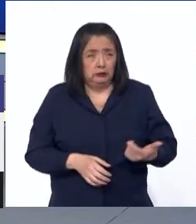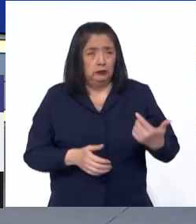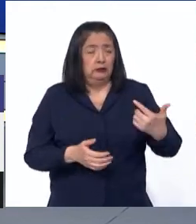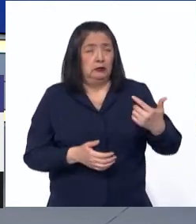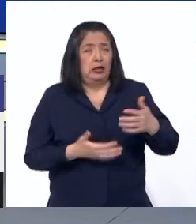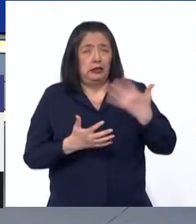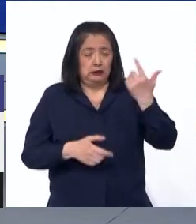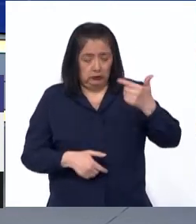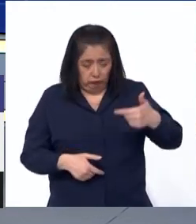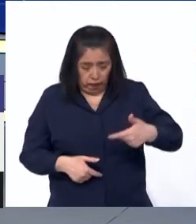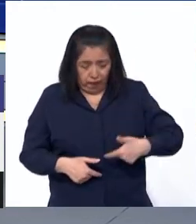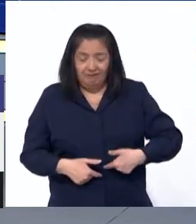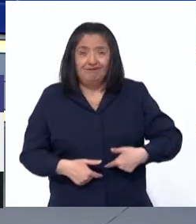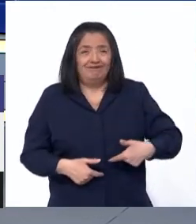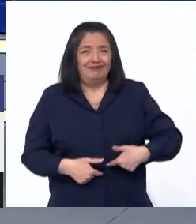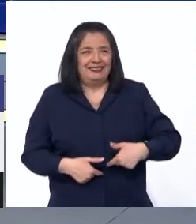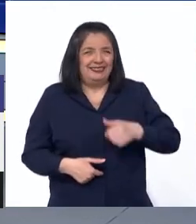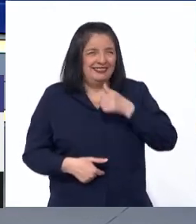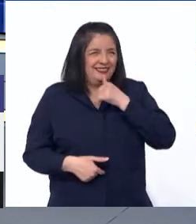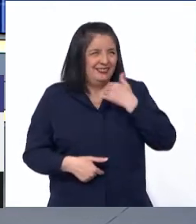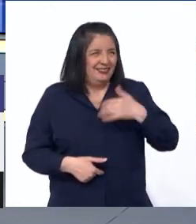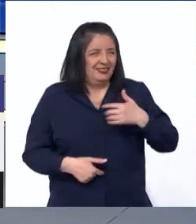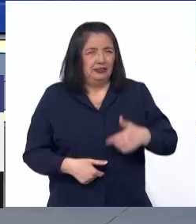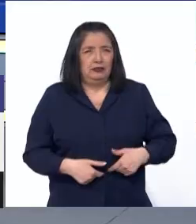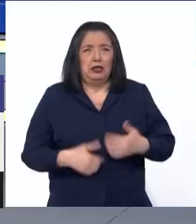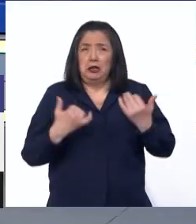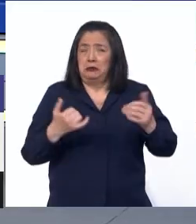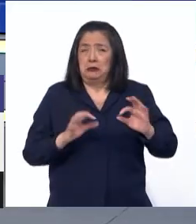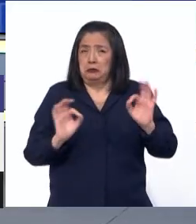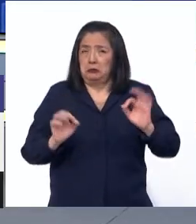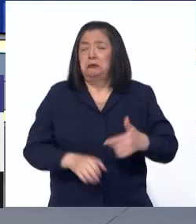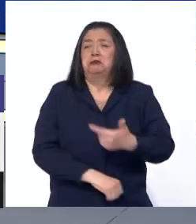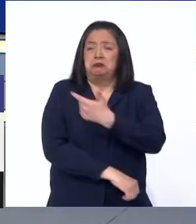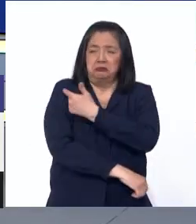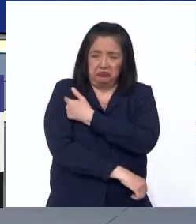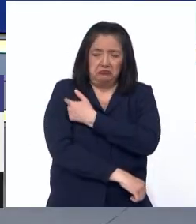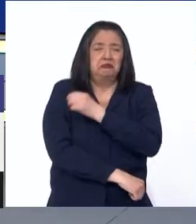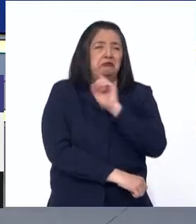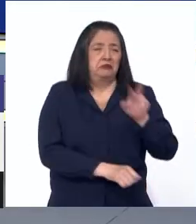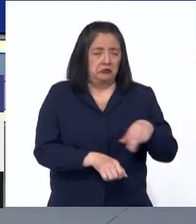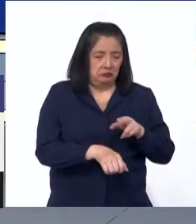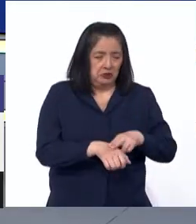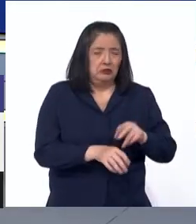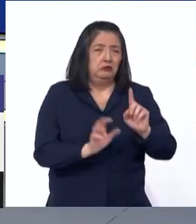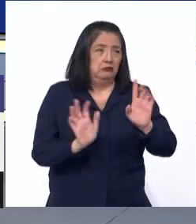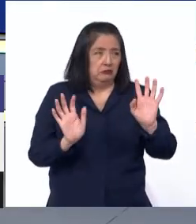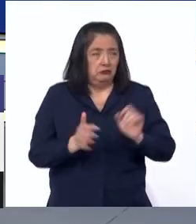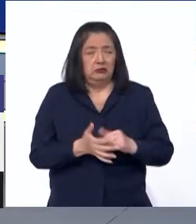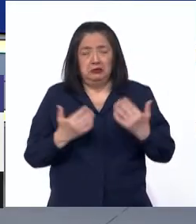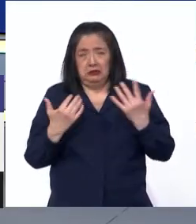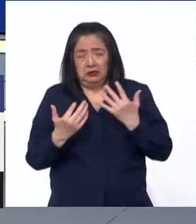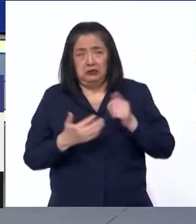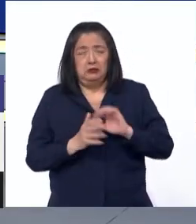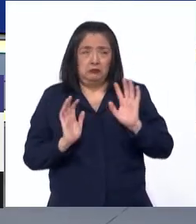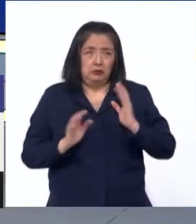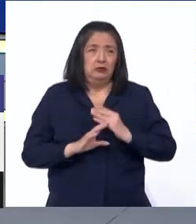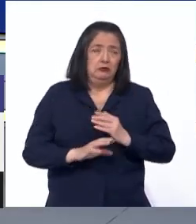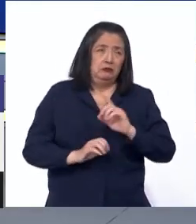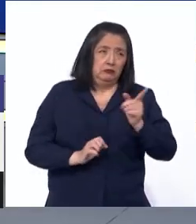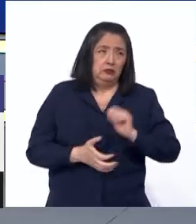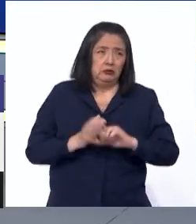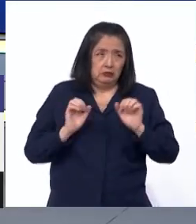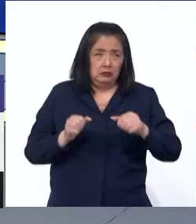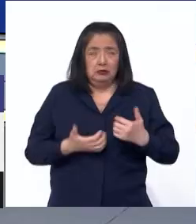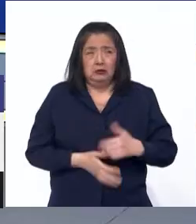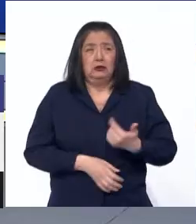la ponían en el ombligo, era una vacuna un poco dolorosa con varios pinchazos, ya no, ahora se pone en el hombro. Así que ni siquiera por eso sienta temor de evitar de